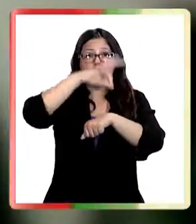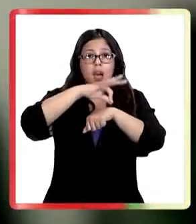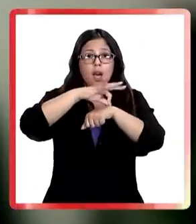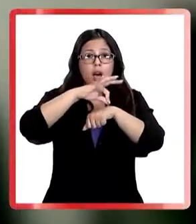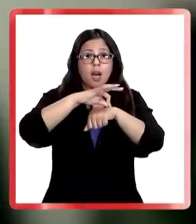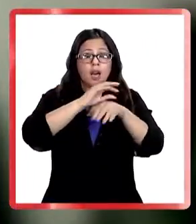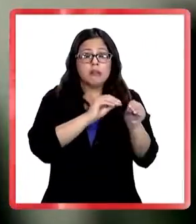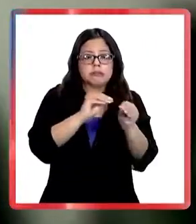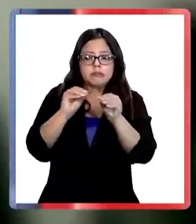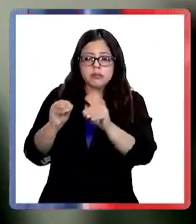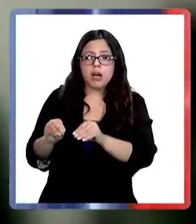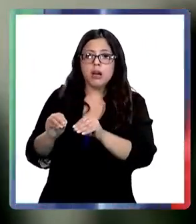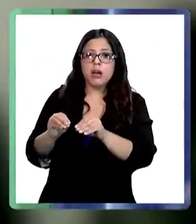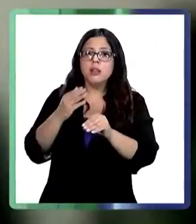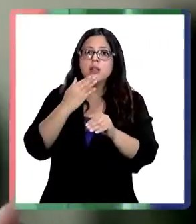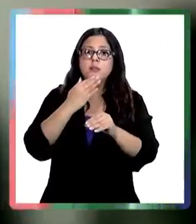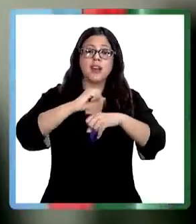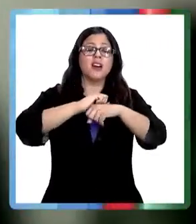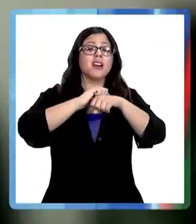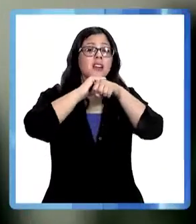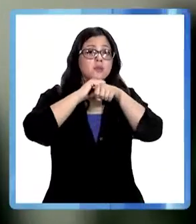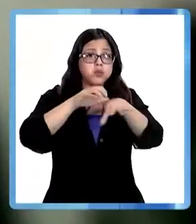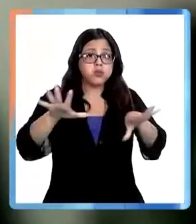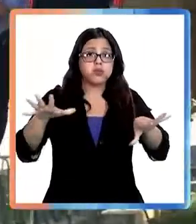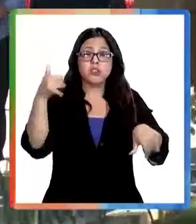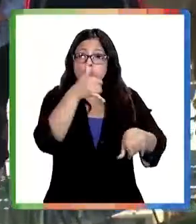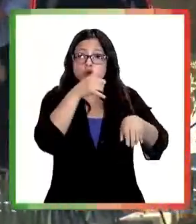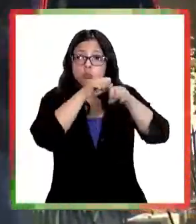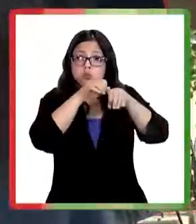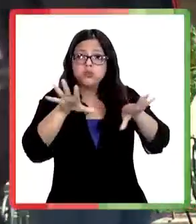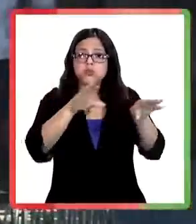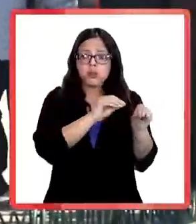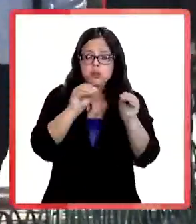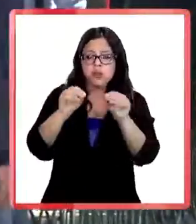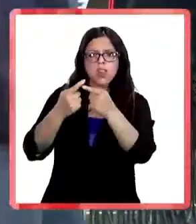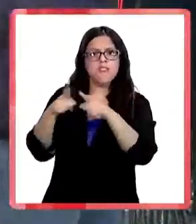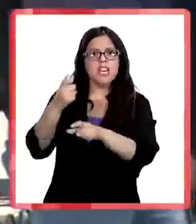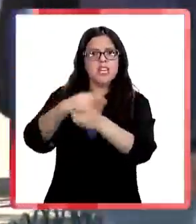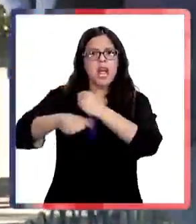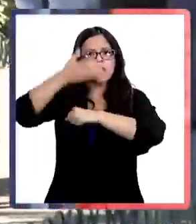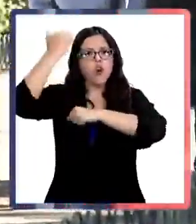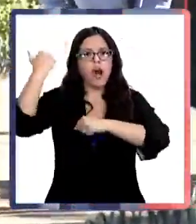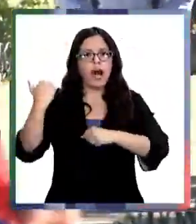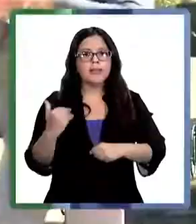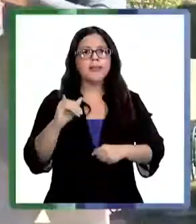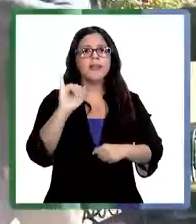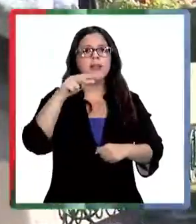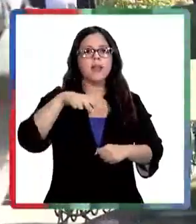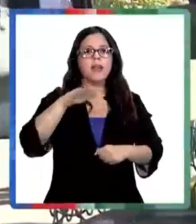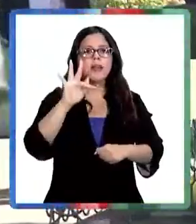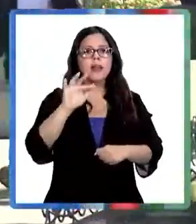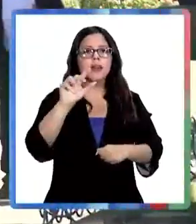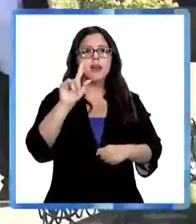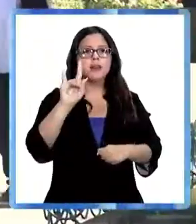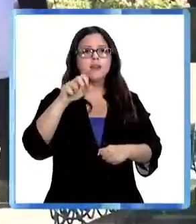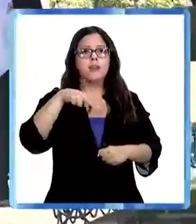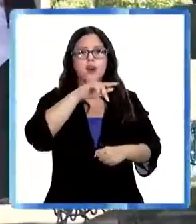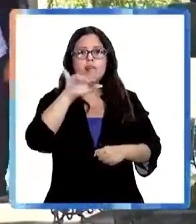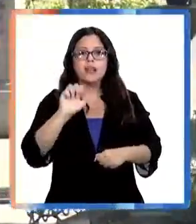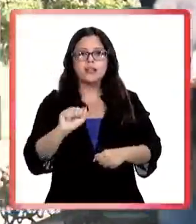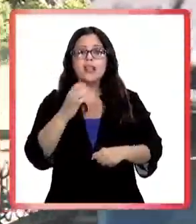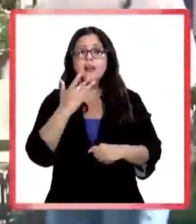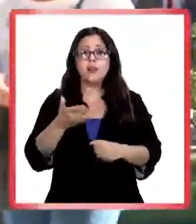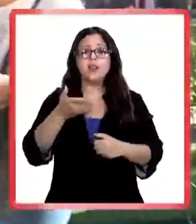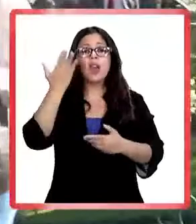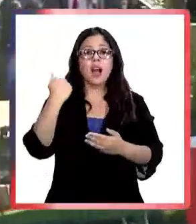estos momentos desfasada, tenemos un brote de influenza desfasado respecto a otros años, principalmente porque estamos post pandemia y los